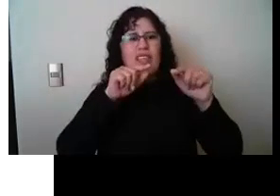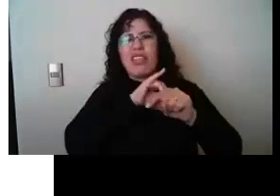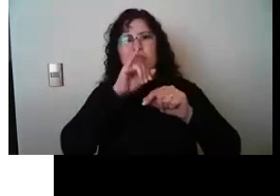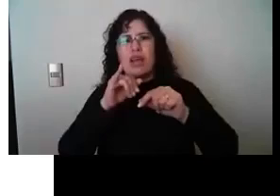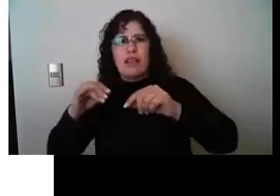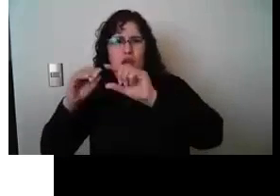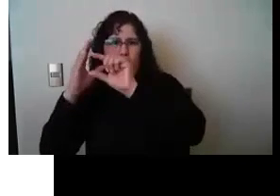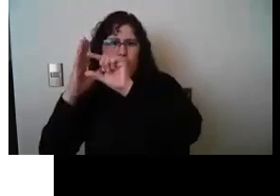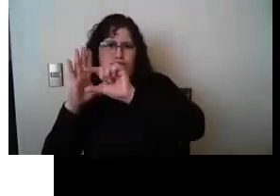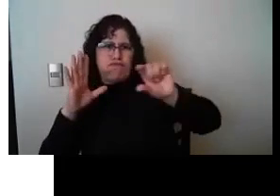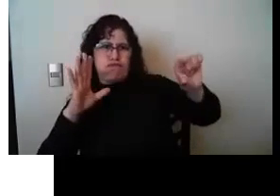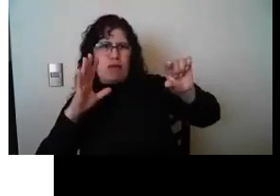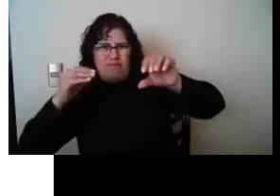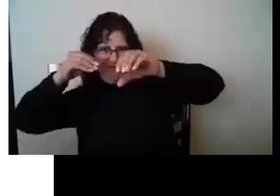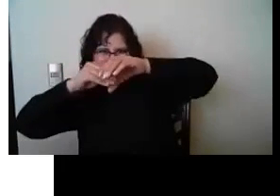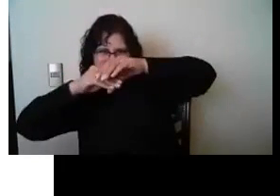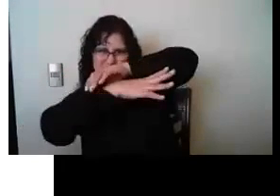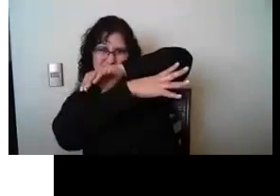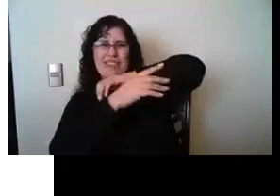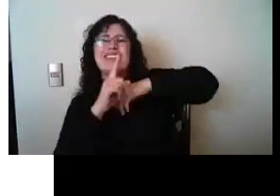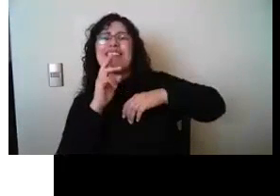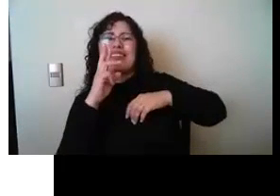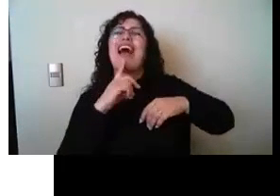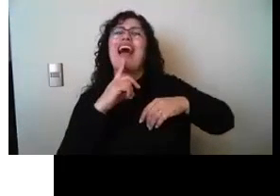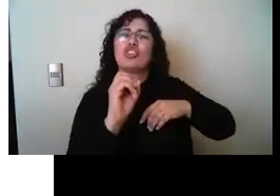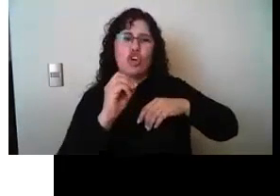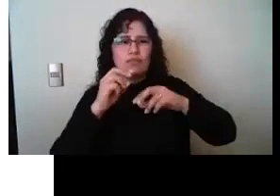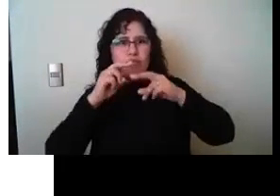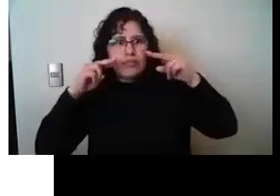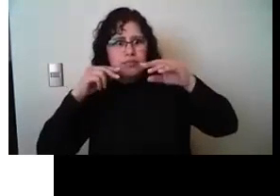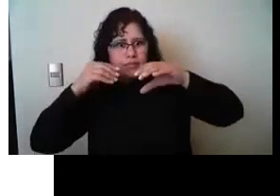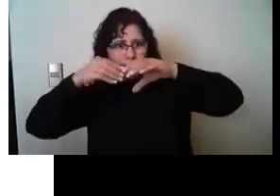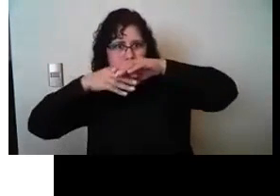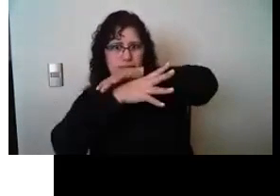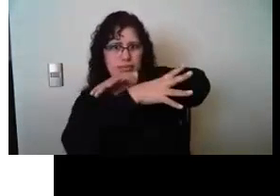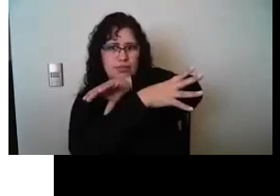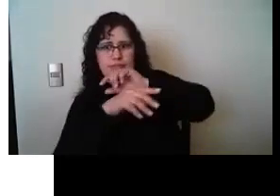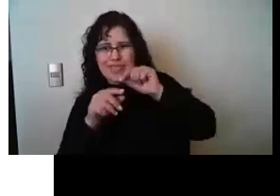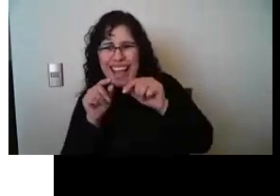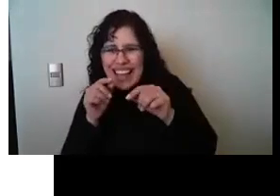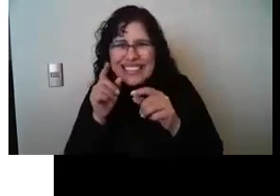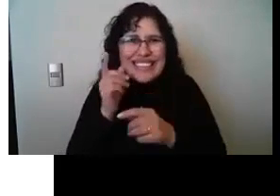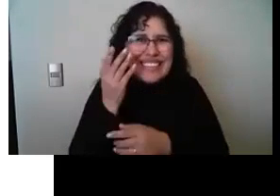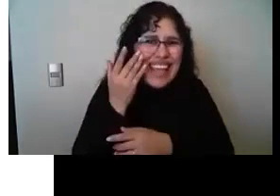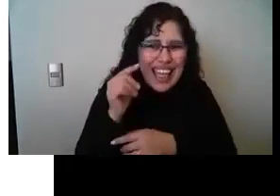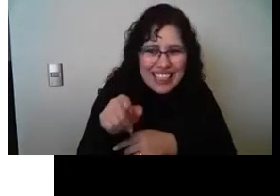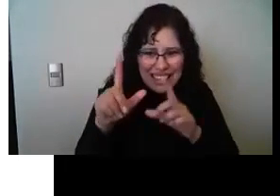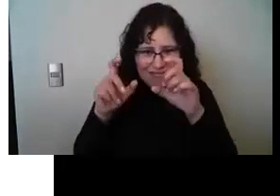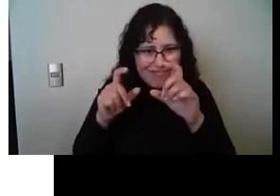En este caso, estos elementos que están aquí son el detalle de lo que está aquí en color celeste, por tanto, esta es la estría